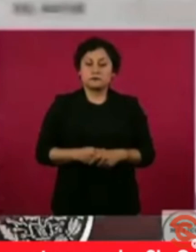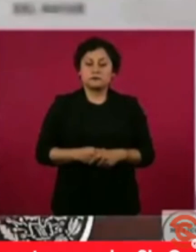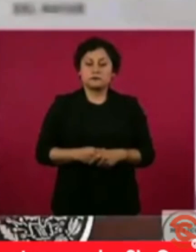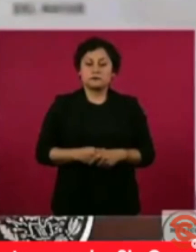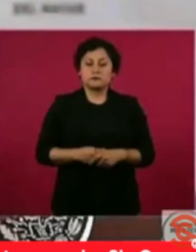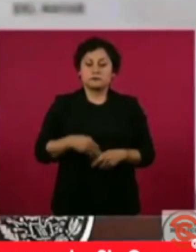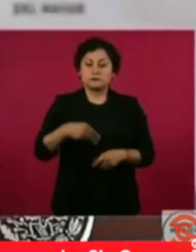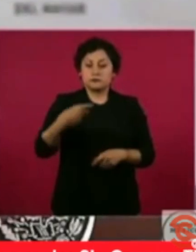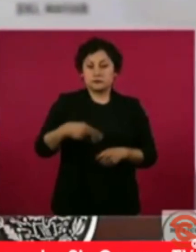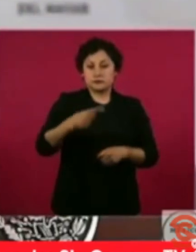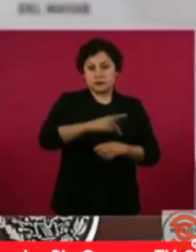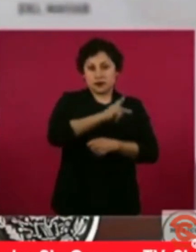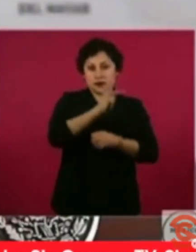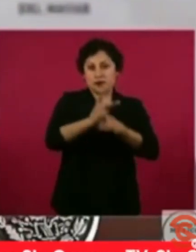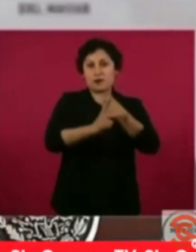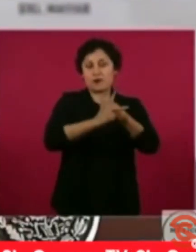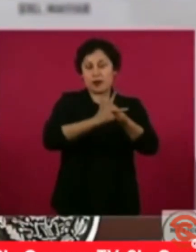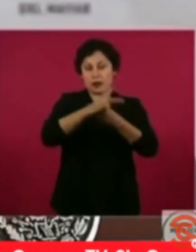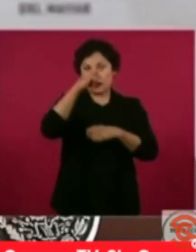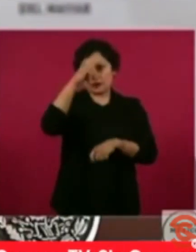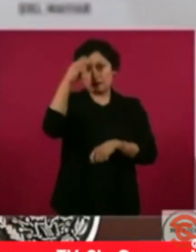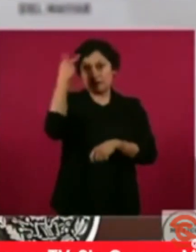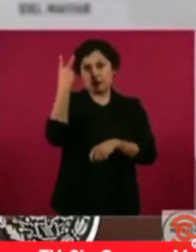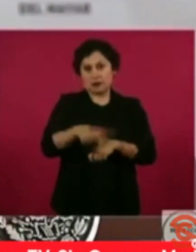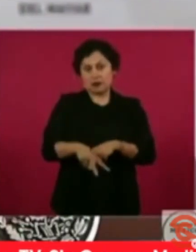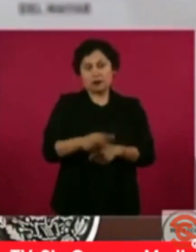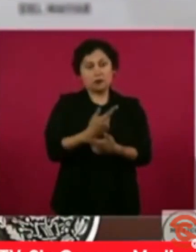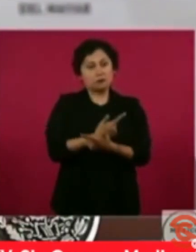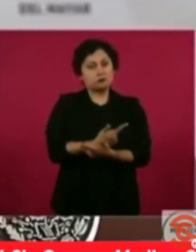nuestro país hay libertades.